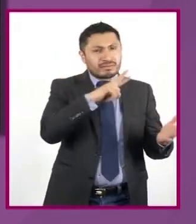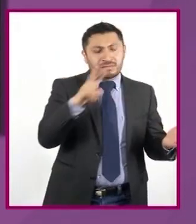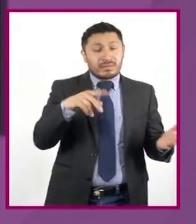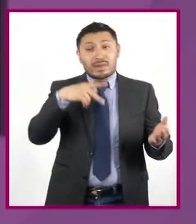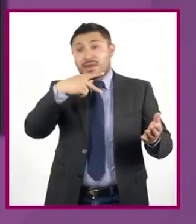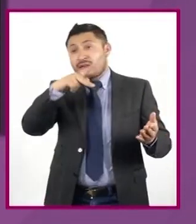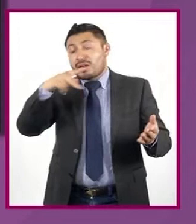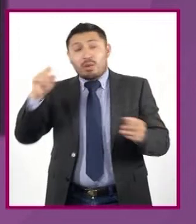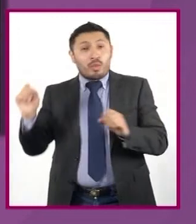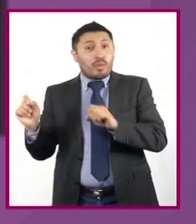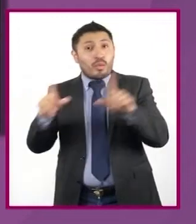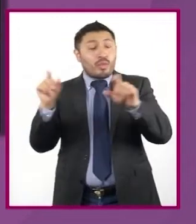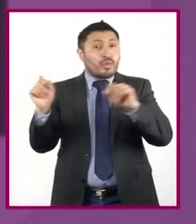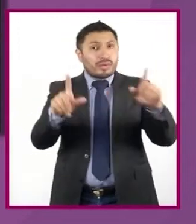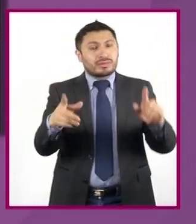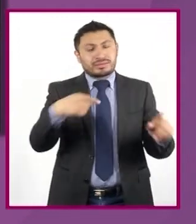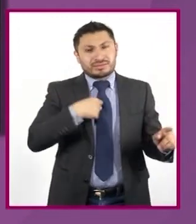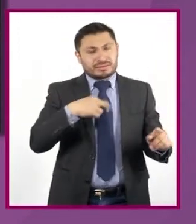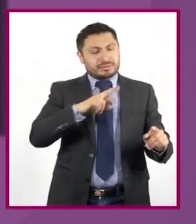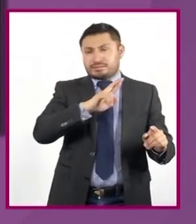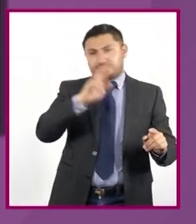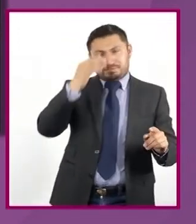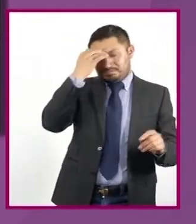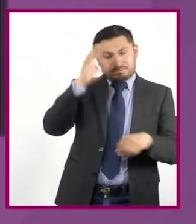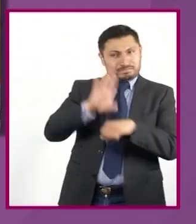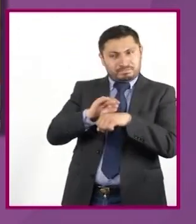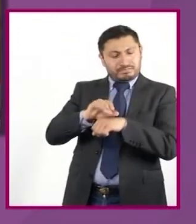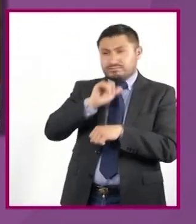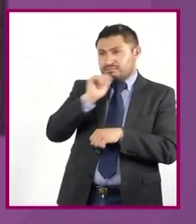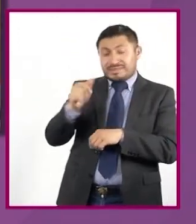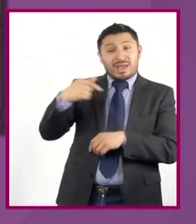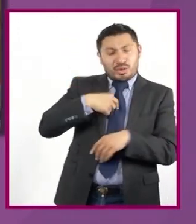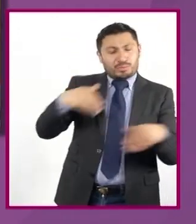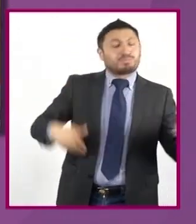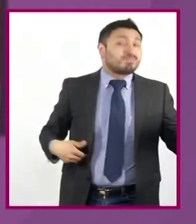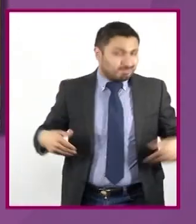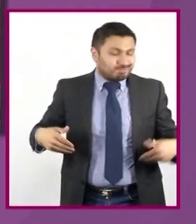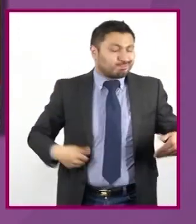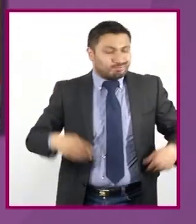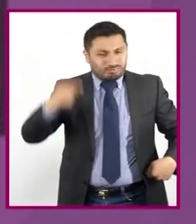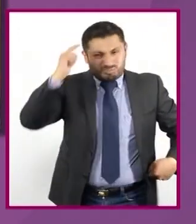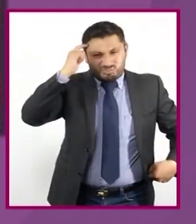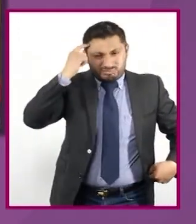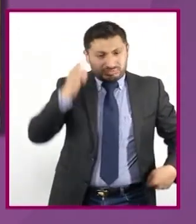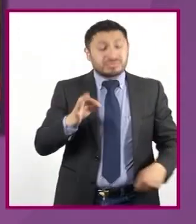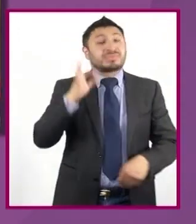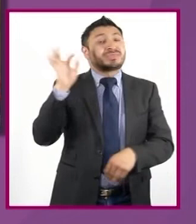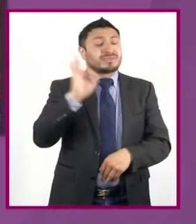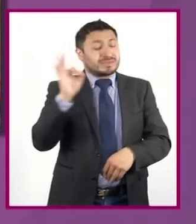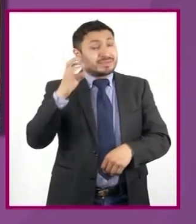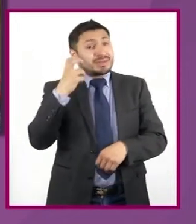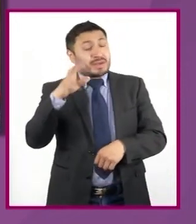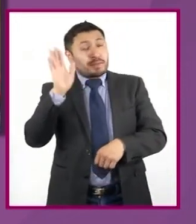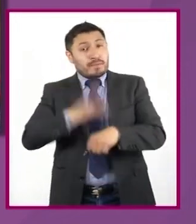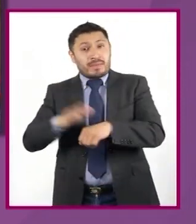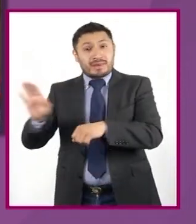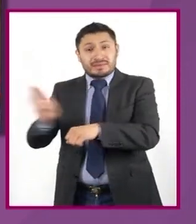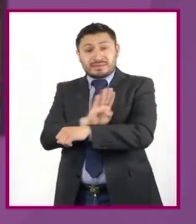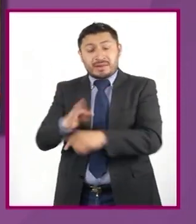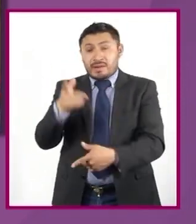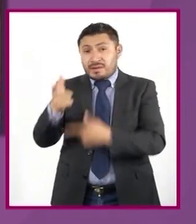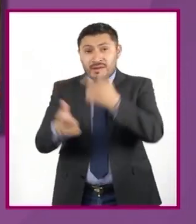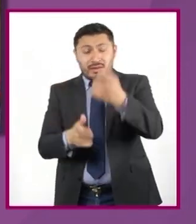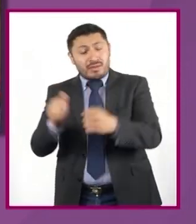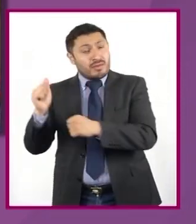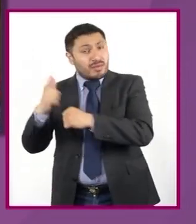publica sin mi reconocimiento, me molestaría mucho. Sí, sobre todo si está obteniendo beneficios al publicar algo